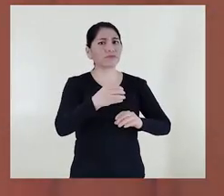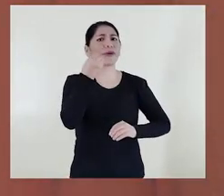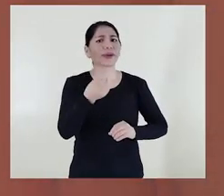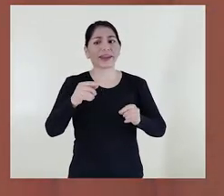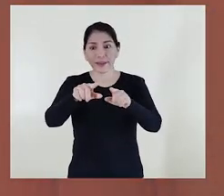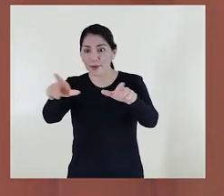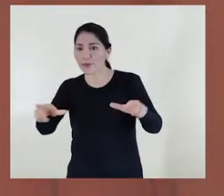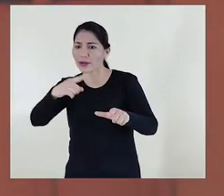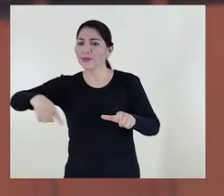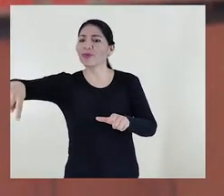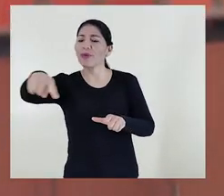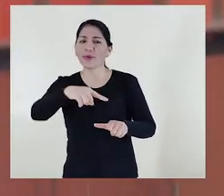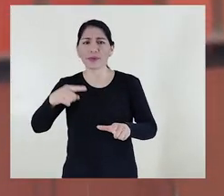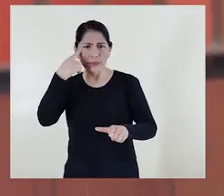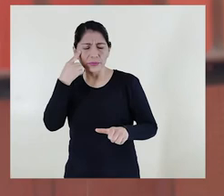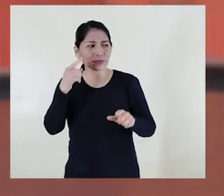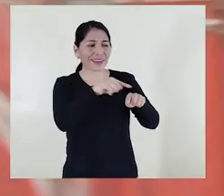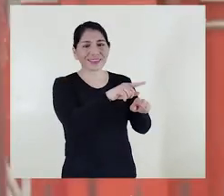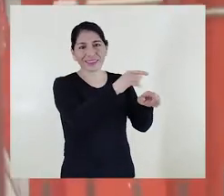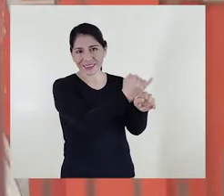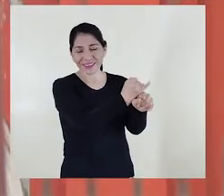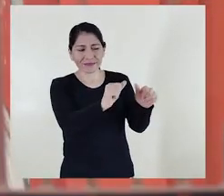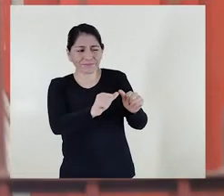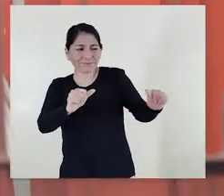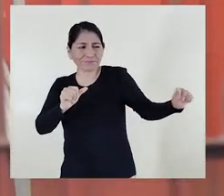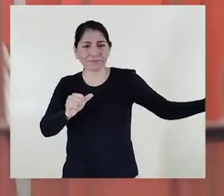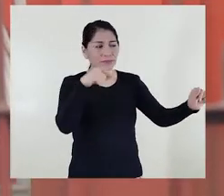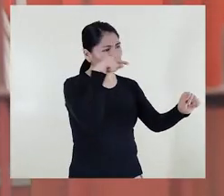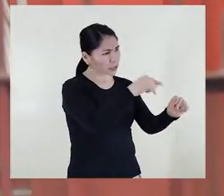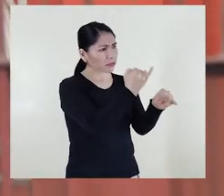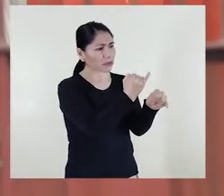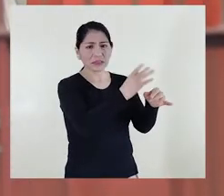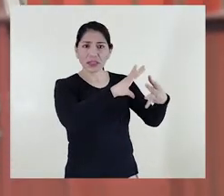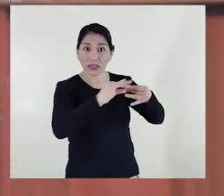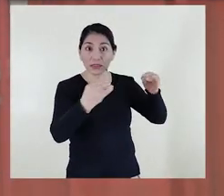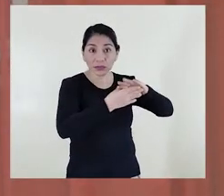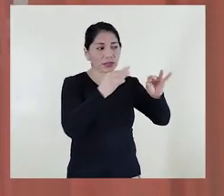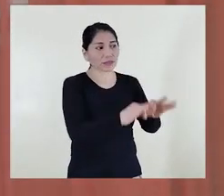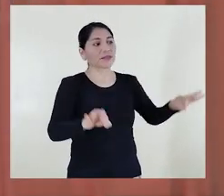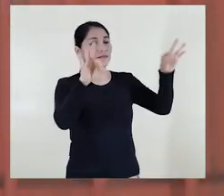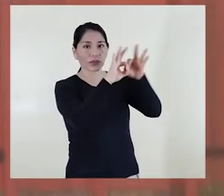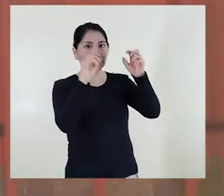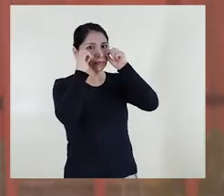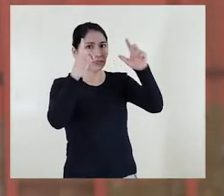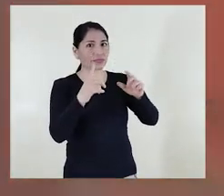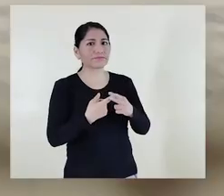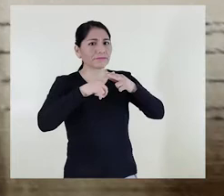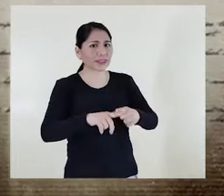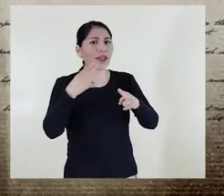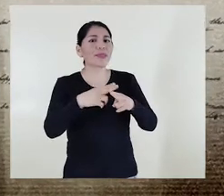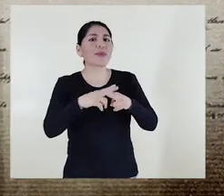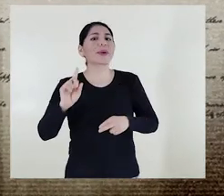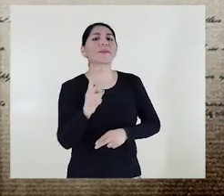poco alejada y aislada del circuito tradicional. Por eso es una iglesia que encierra algunas historias interesantes. Para empezar,